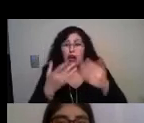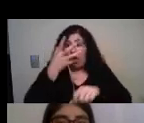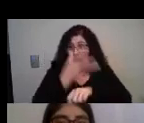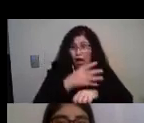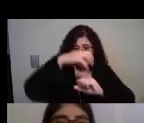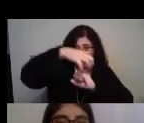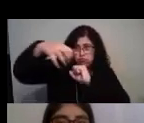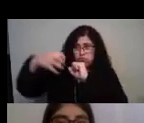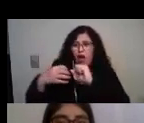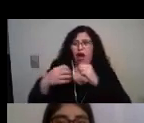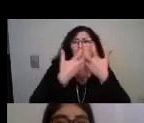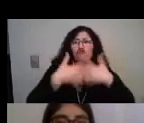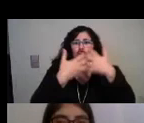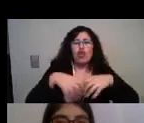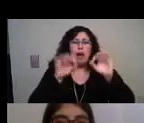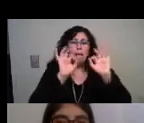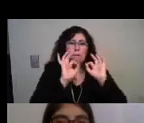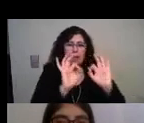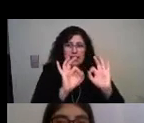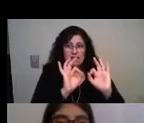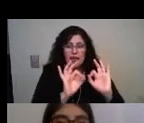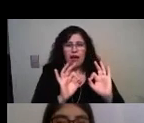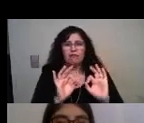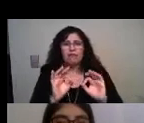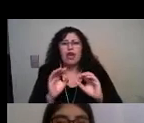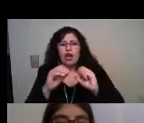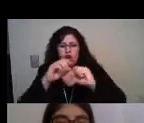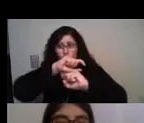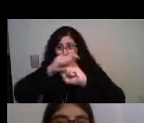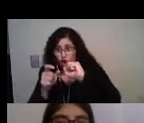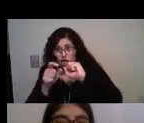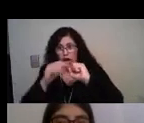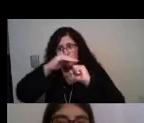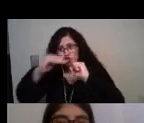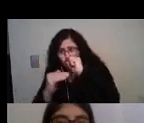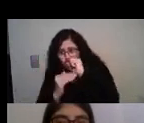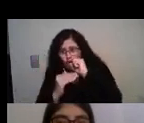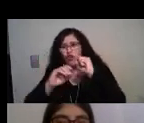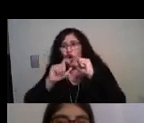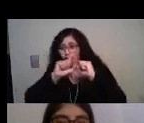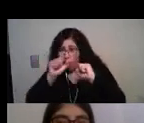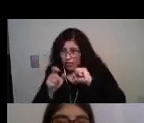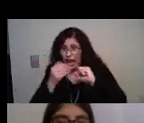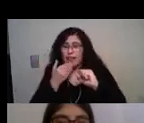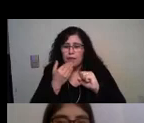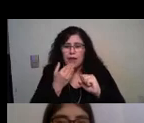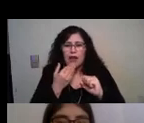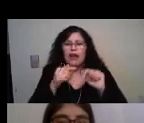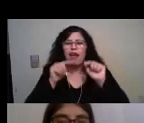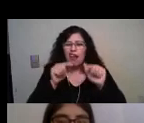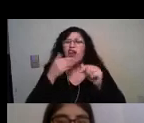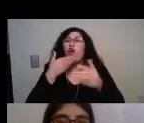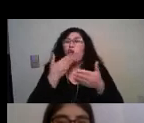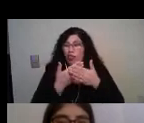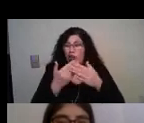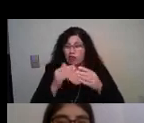¿ya? Tanto a nivel cortical como subcortical, y cuando ocurre una alteración, una disminución en el flujo